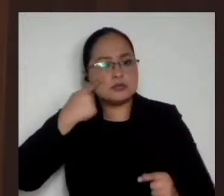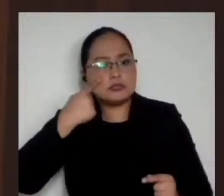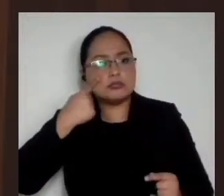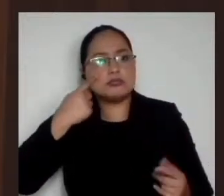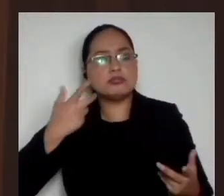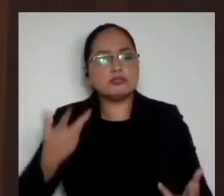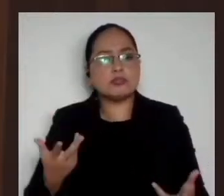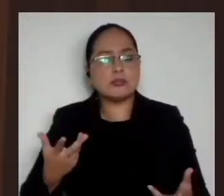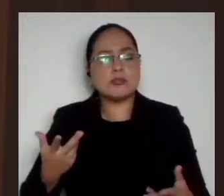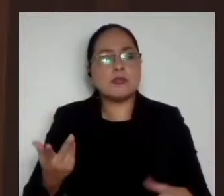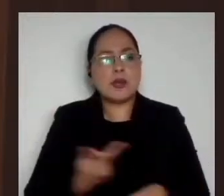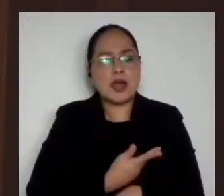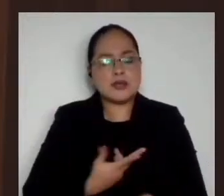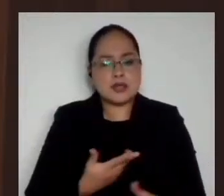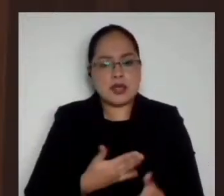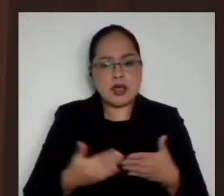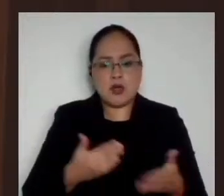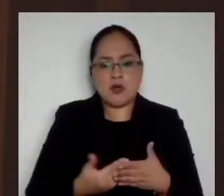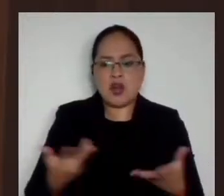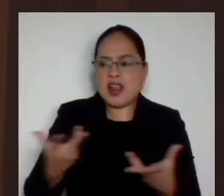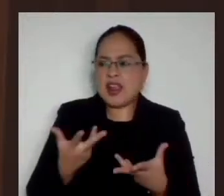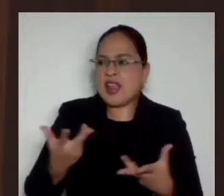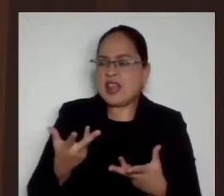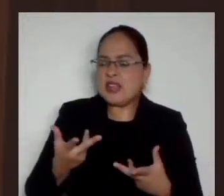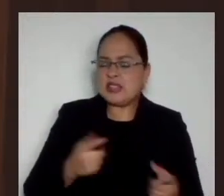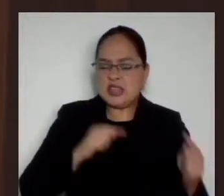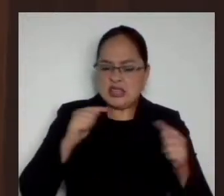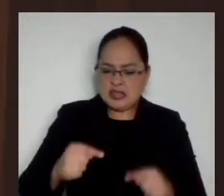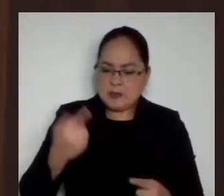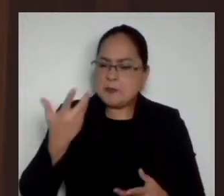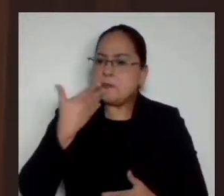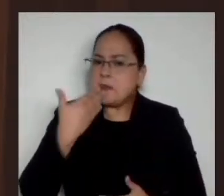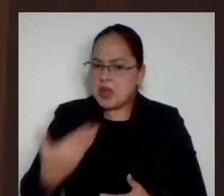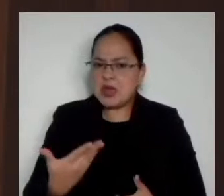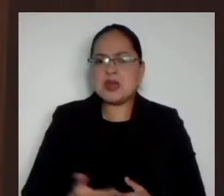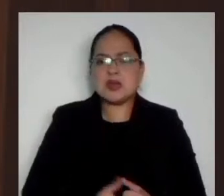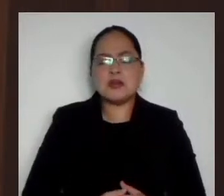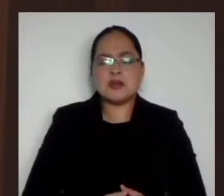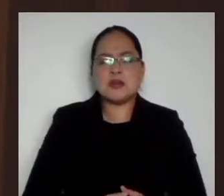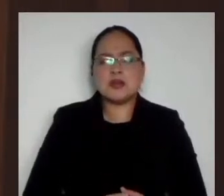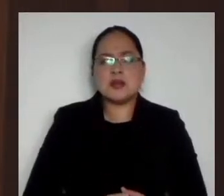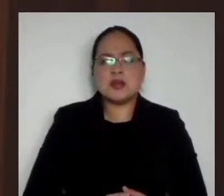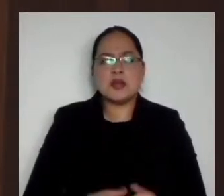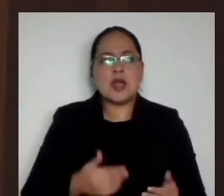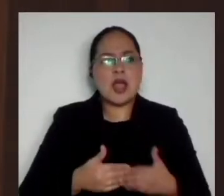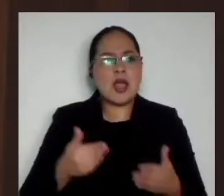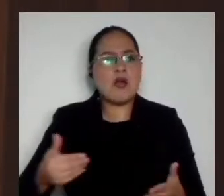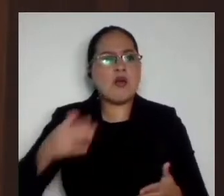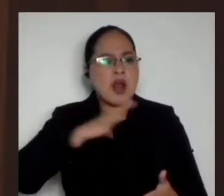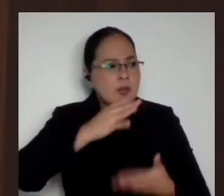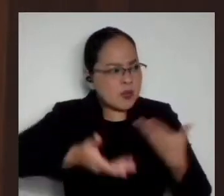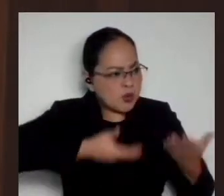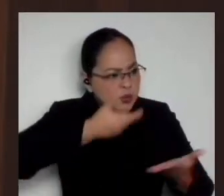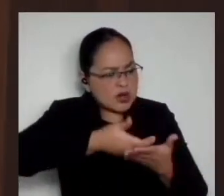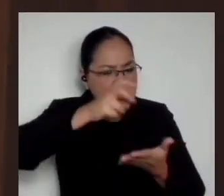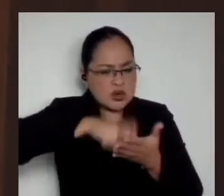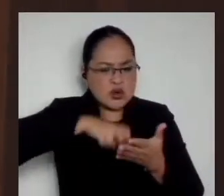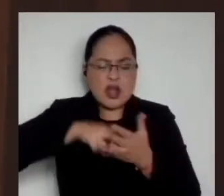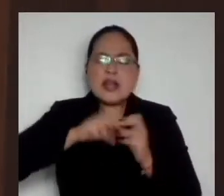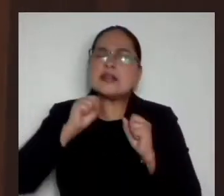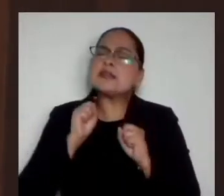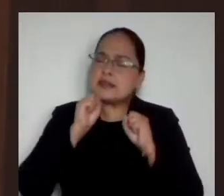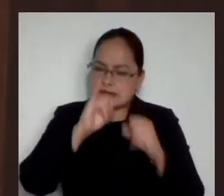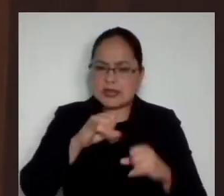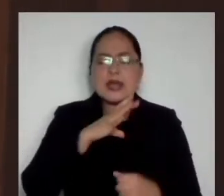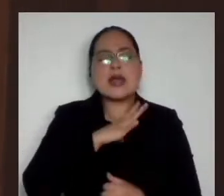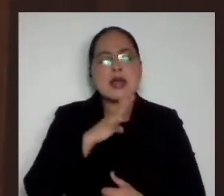que lo que se está haciendo bien. Ahora, ¿tenemos nuestras reservas? Claro que tenemos nuestras reservas, compañeras y